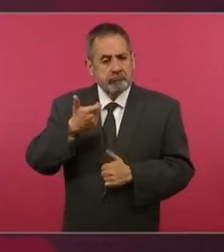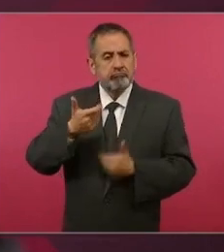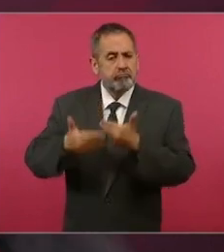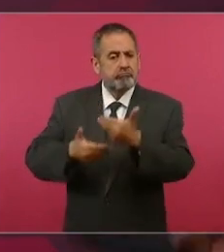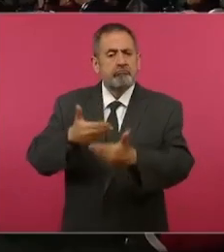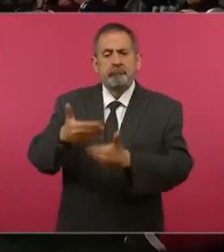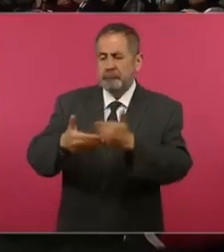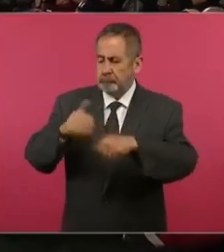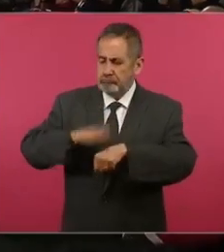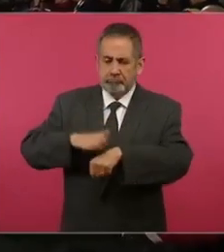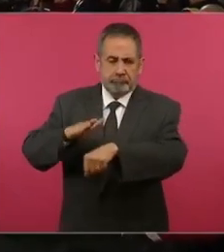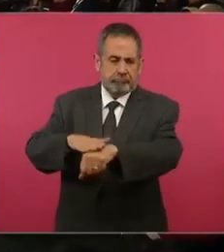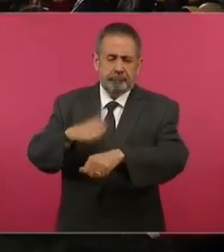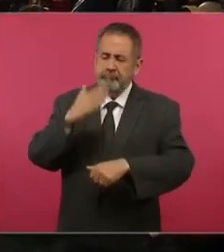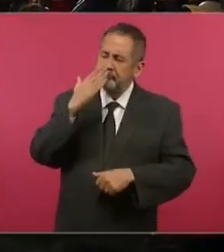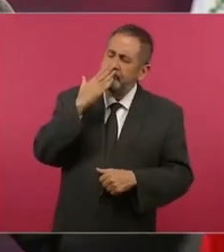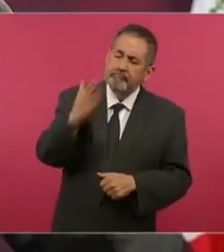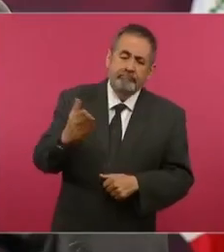Estoy,